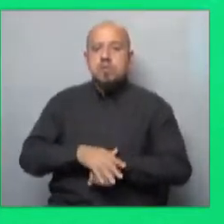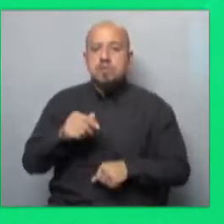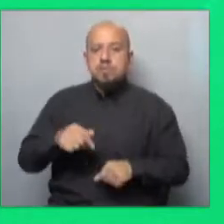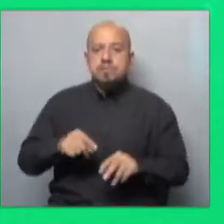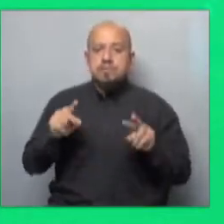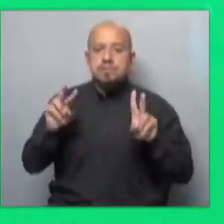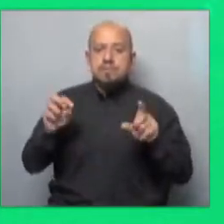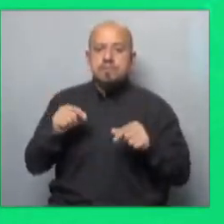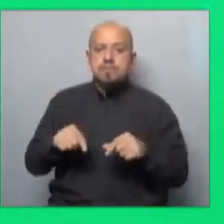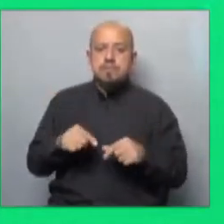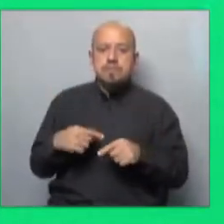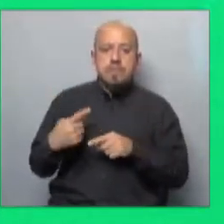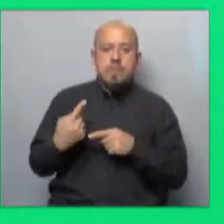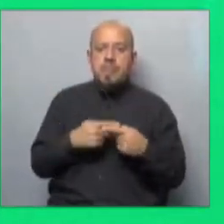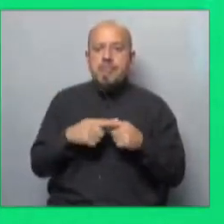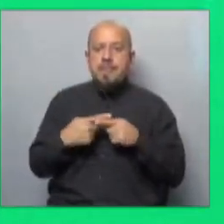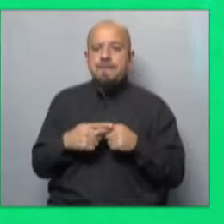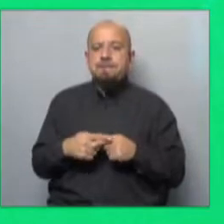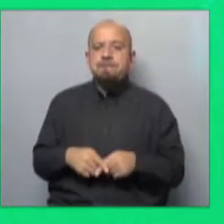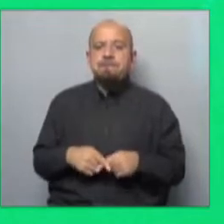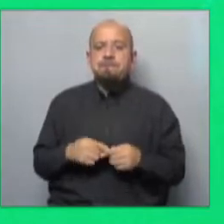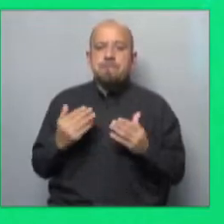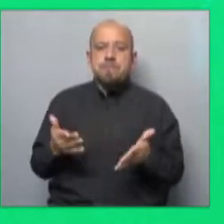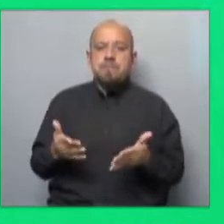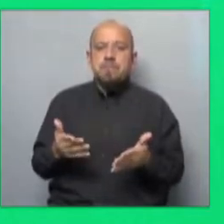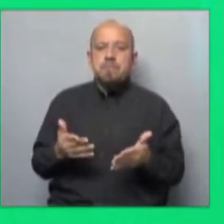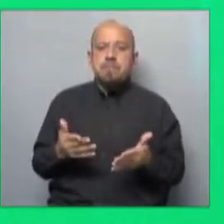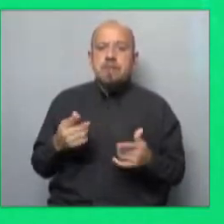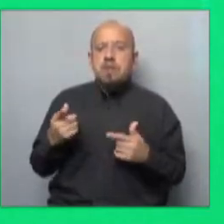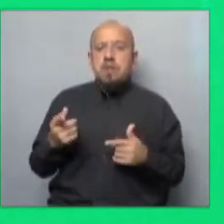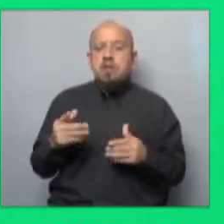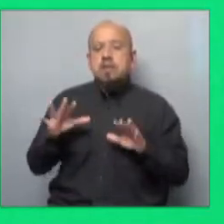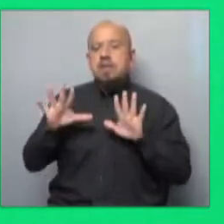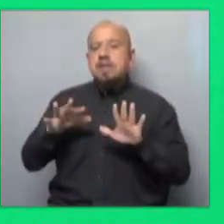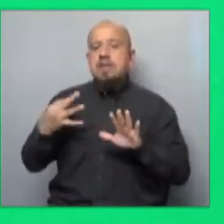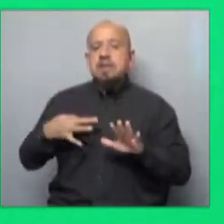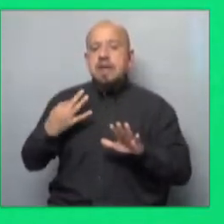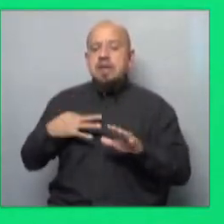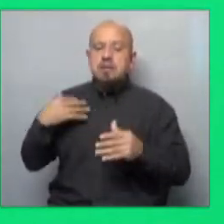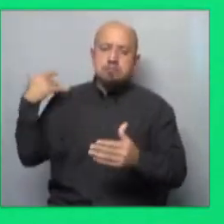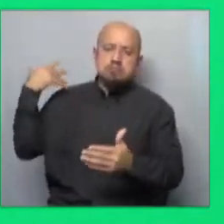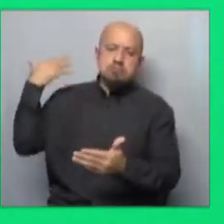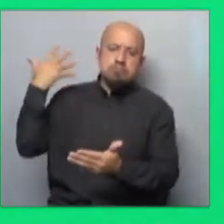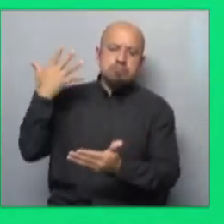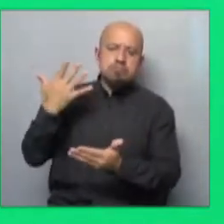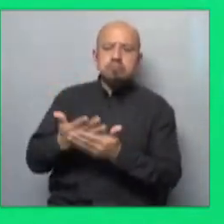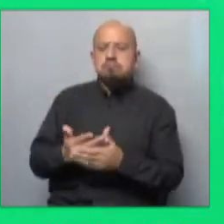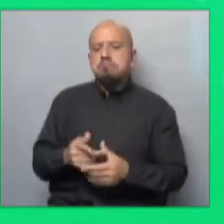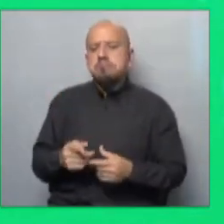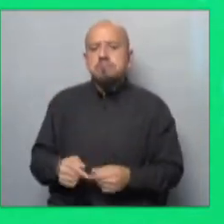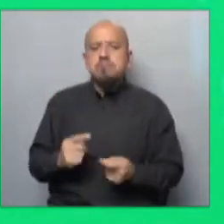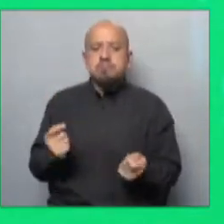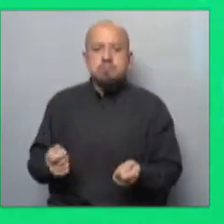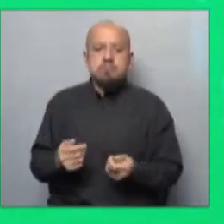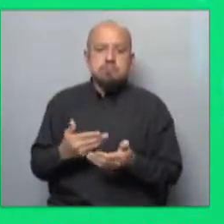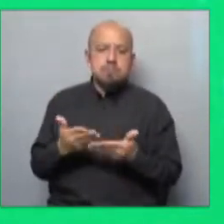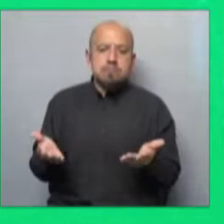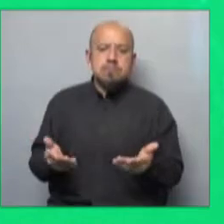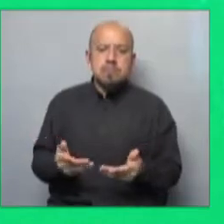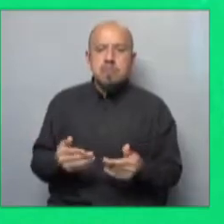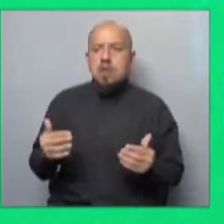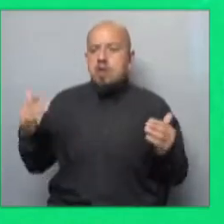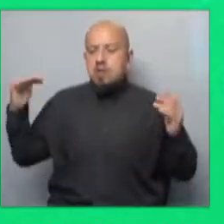un tema que se ha discutido bastante porque como sabemos en los últimos diez años más o menos ha cambiado bastante el carácter de la